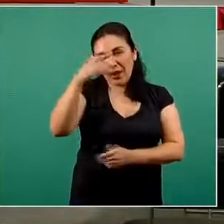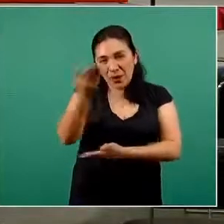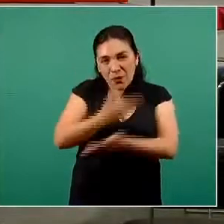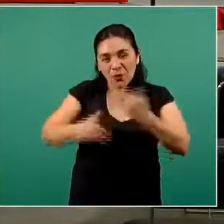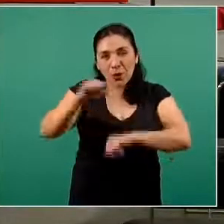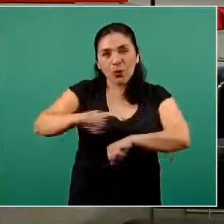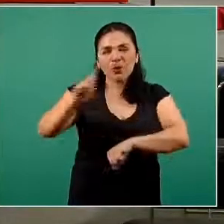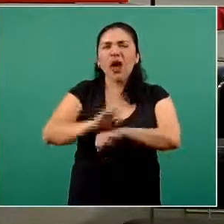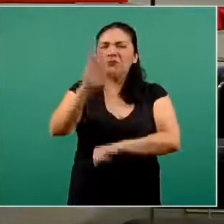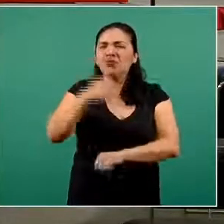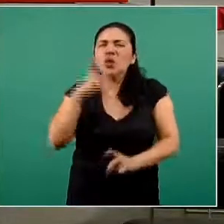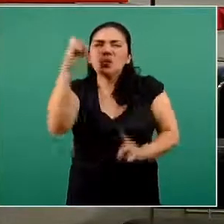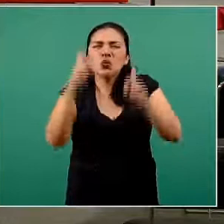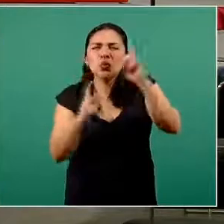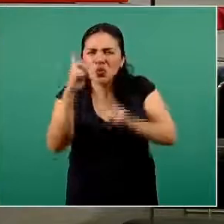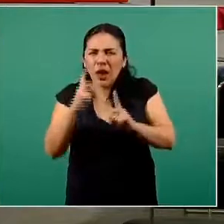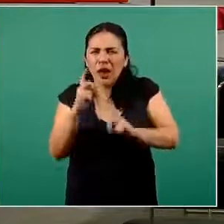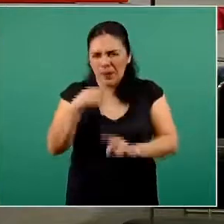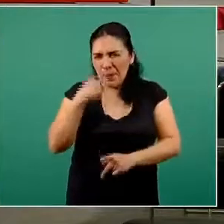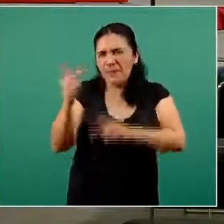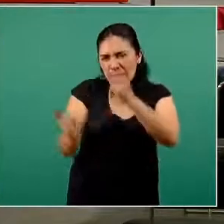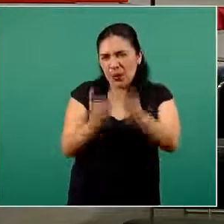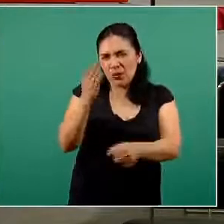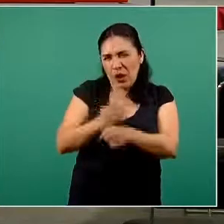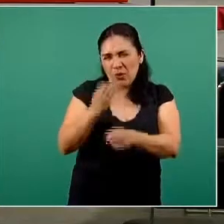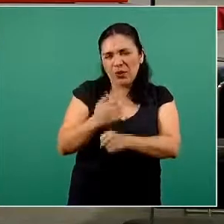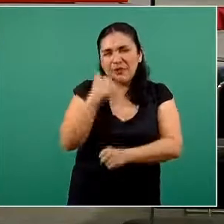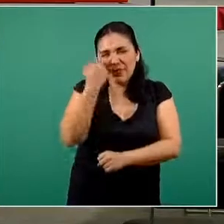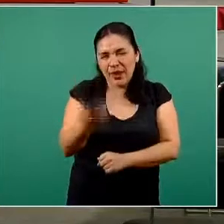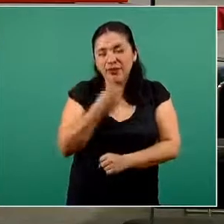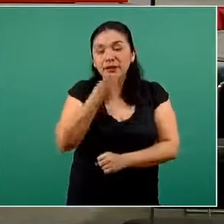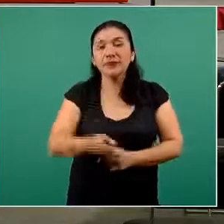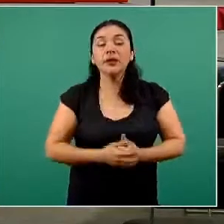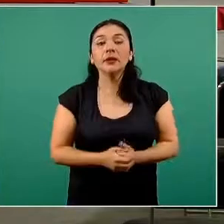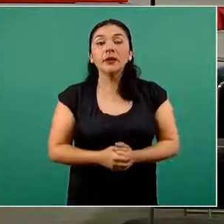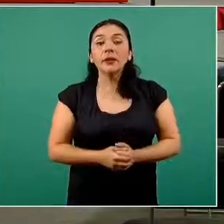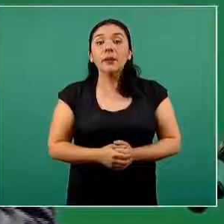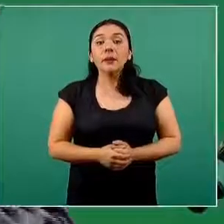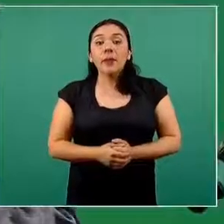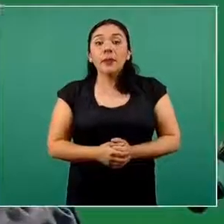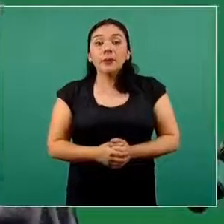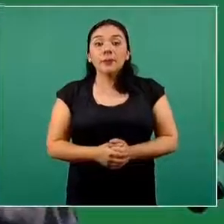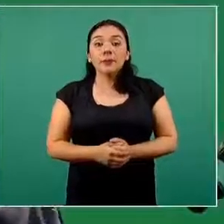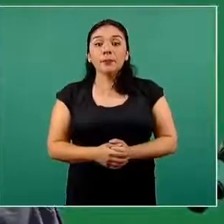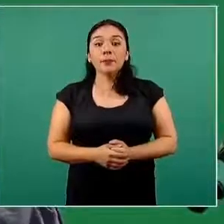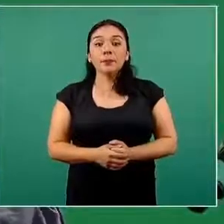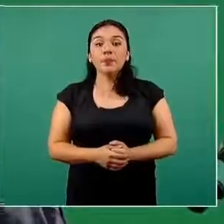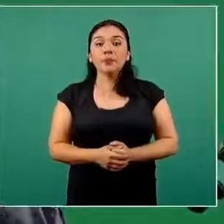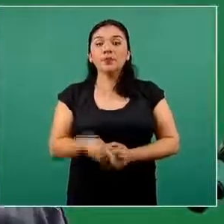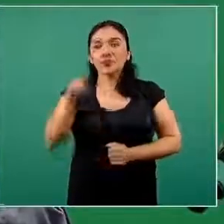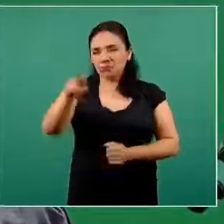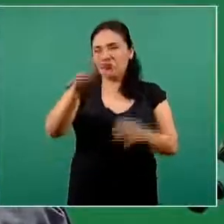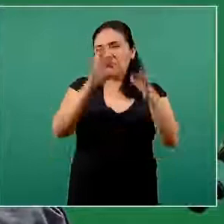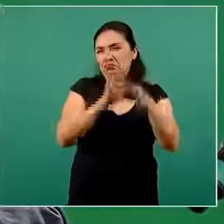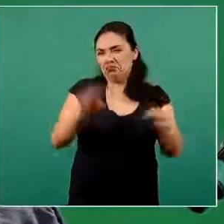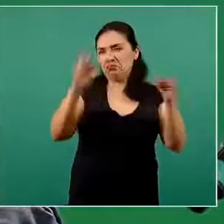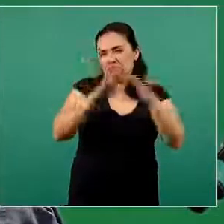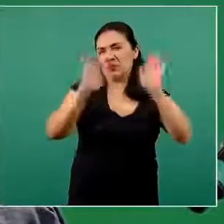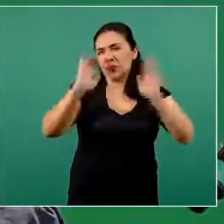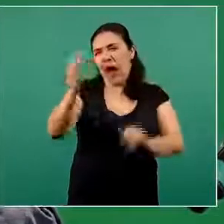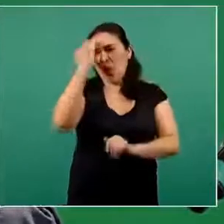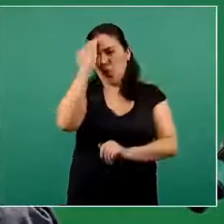esto. Una duda que yo tengo, es la pregunta que te quisiera hacer, es, como ya relatabas y es